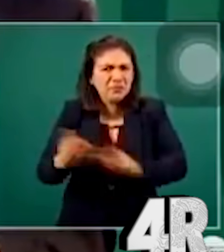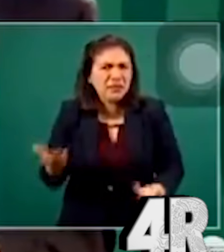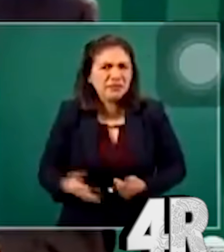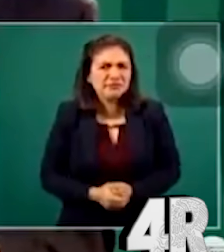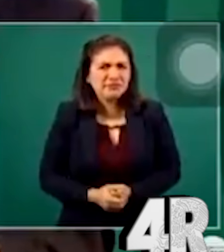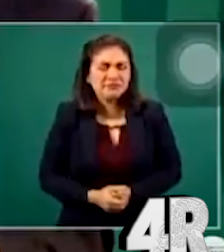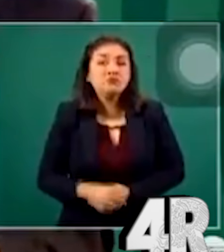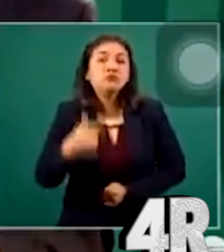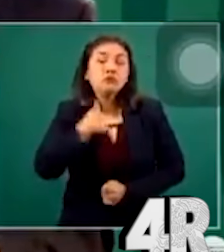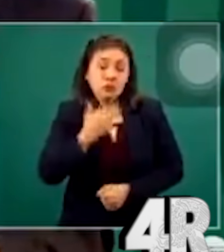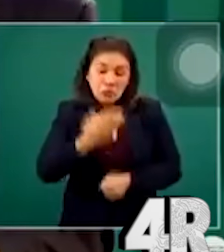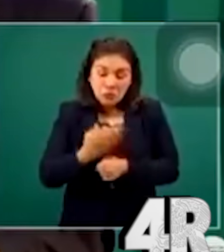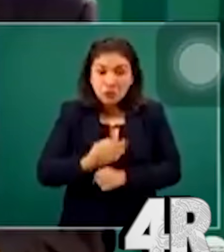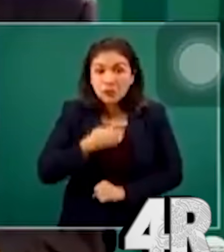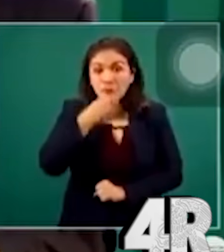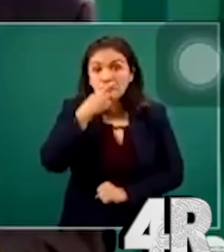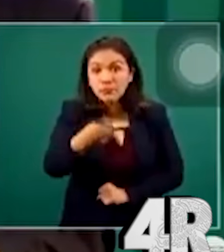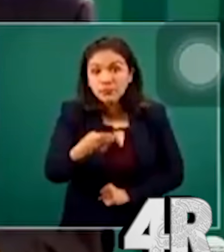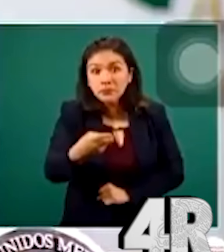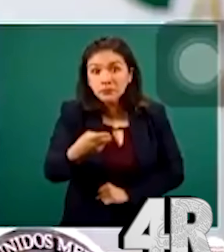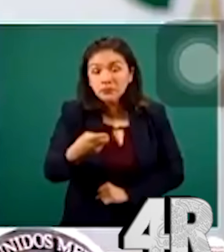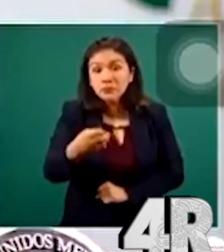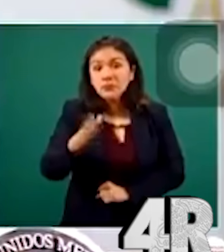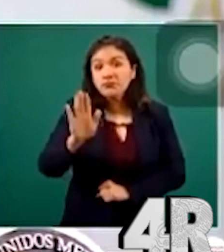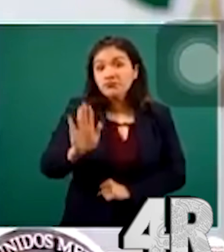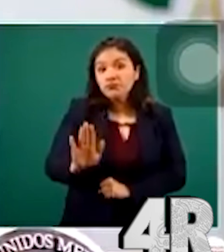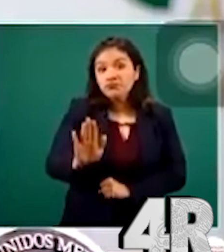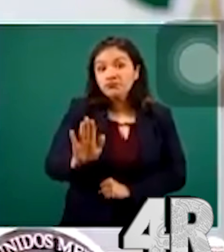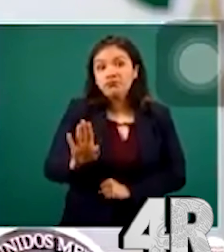que puedo decirles en abono a